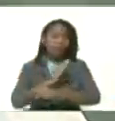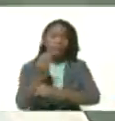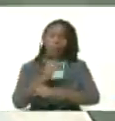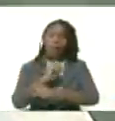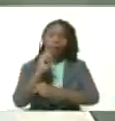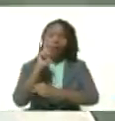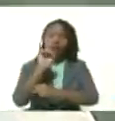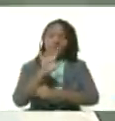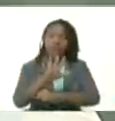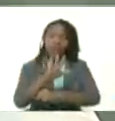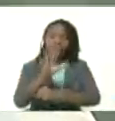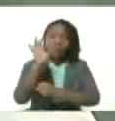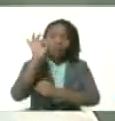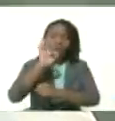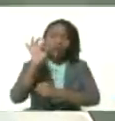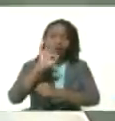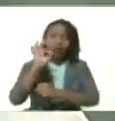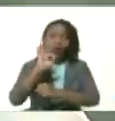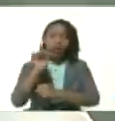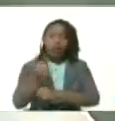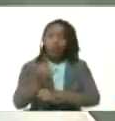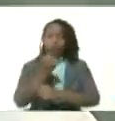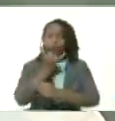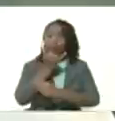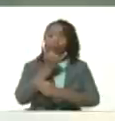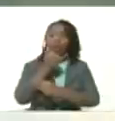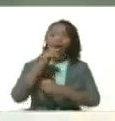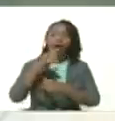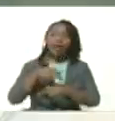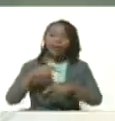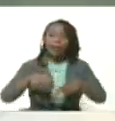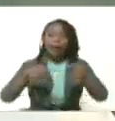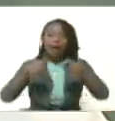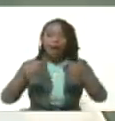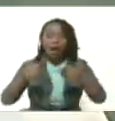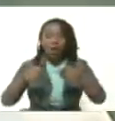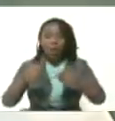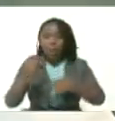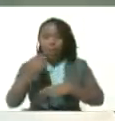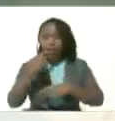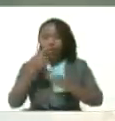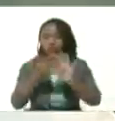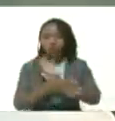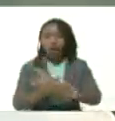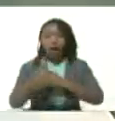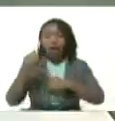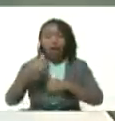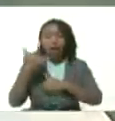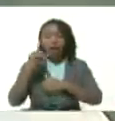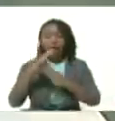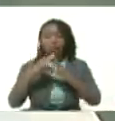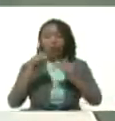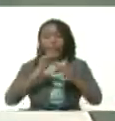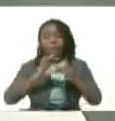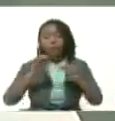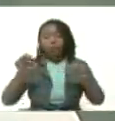un 5% de falla de medicamento en el mercado. Aquí tenemos a toda la cadena de